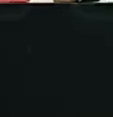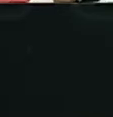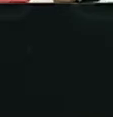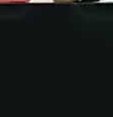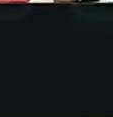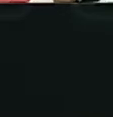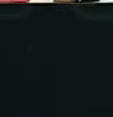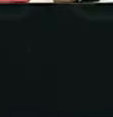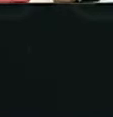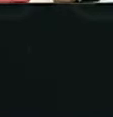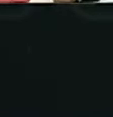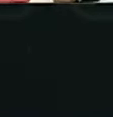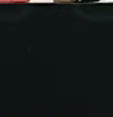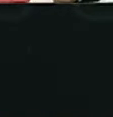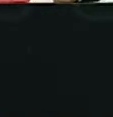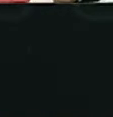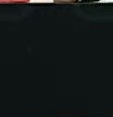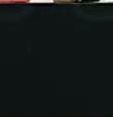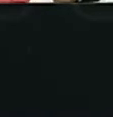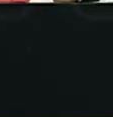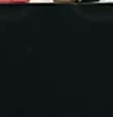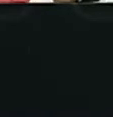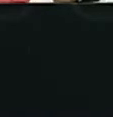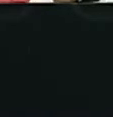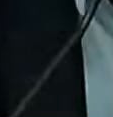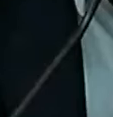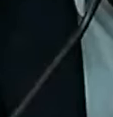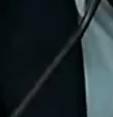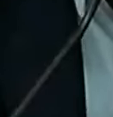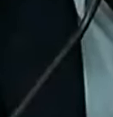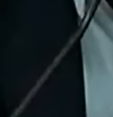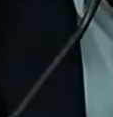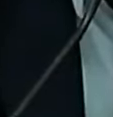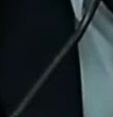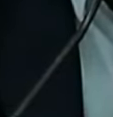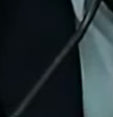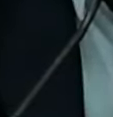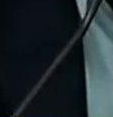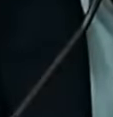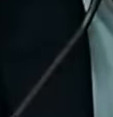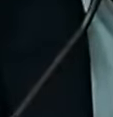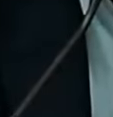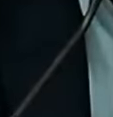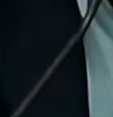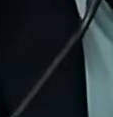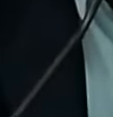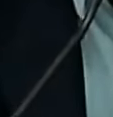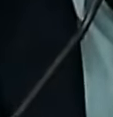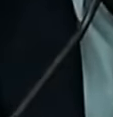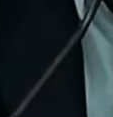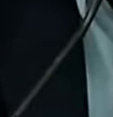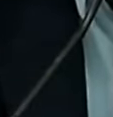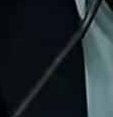hechos. Y me pregunto ahora, ¿quién de la familia de estos violentos, quién de